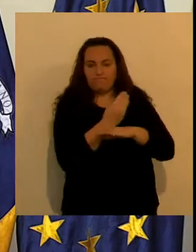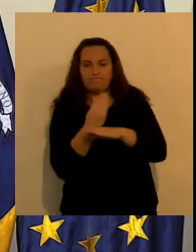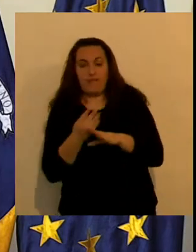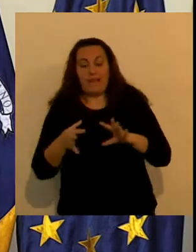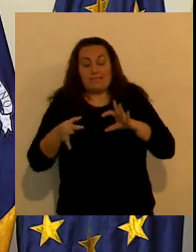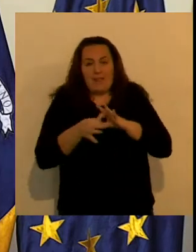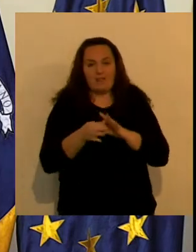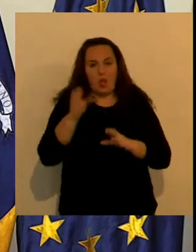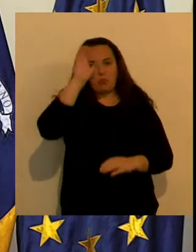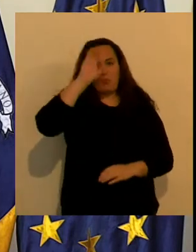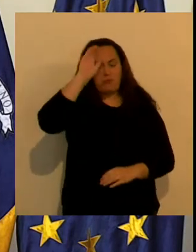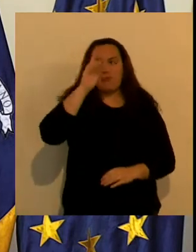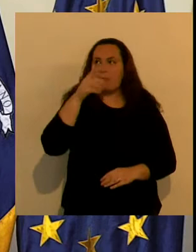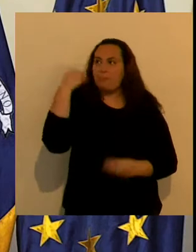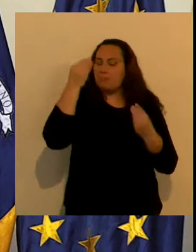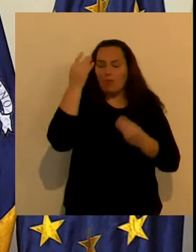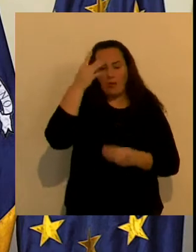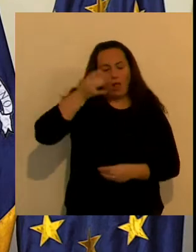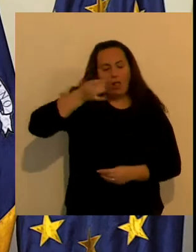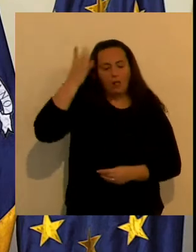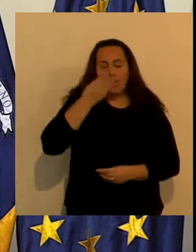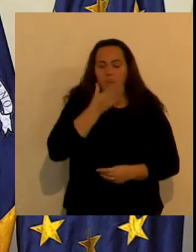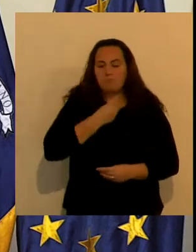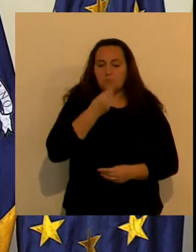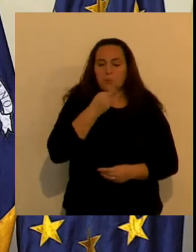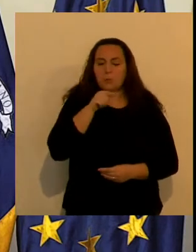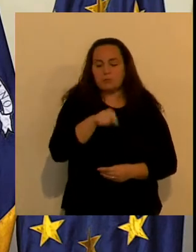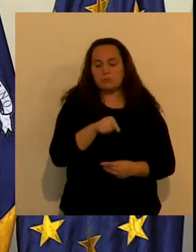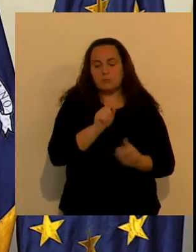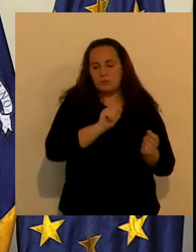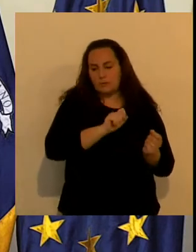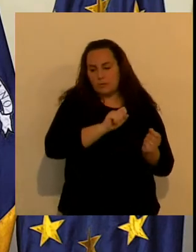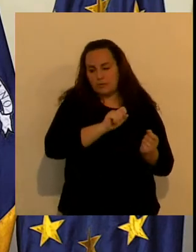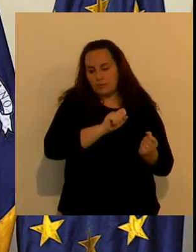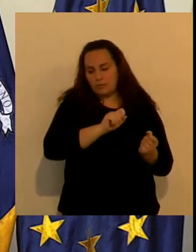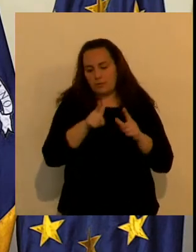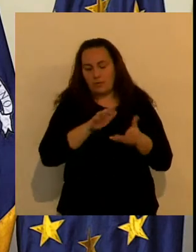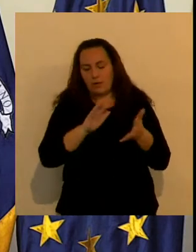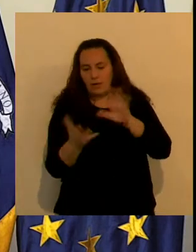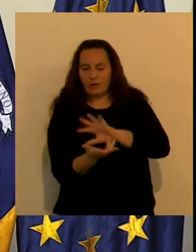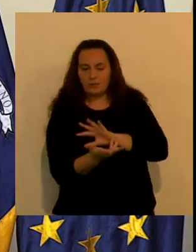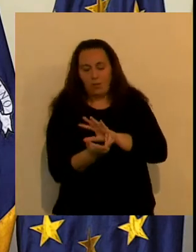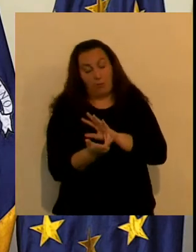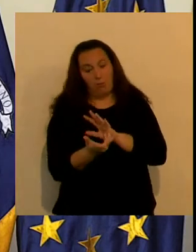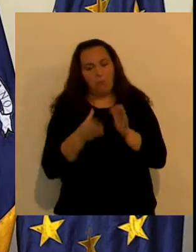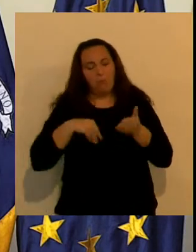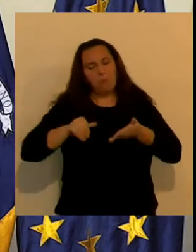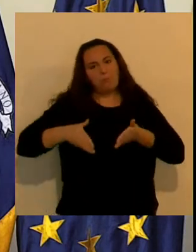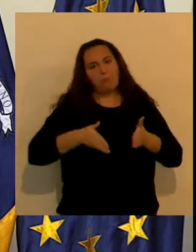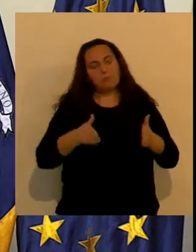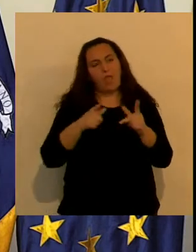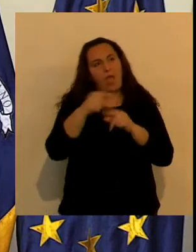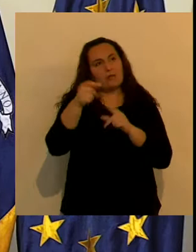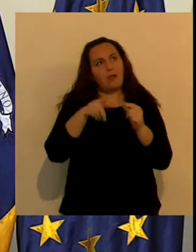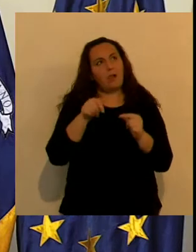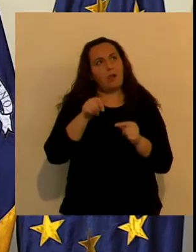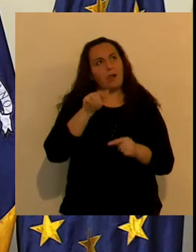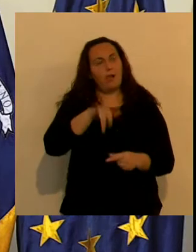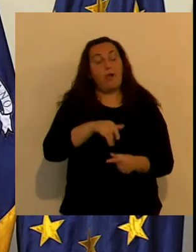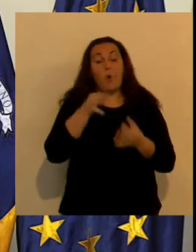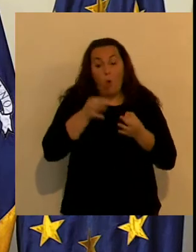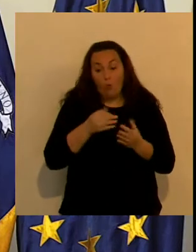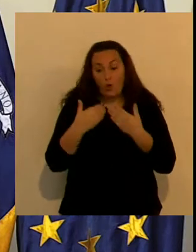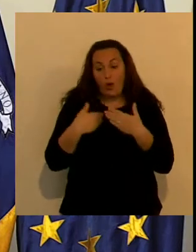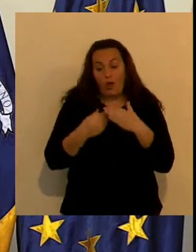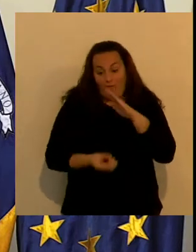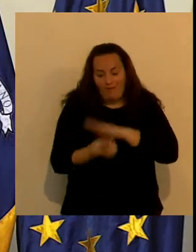con la ciencia, me pareció una idea muy, muy bonita, y trasladarlo a tener un paseo de las estrellas surgió de esa conversación,